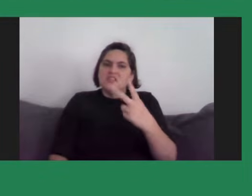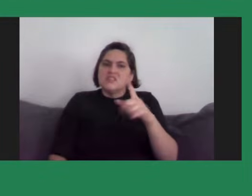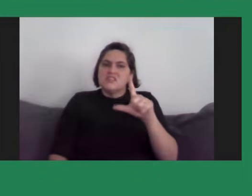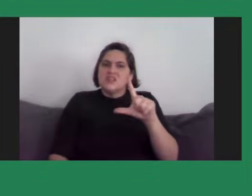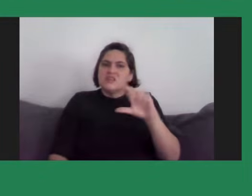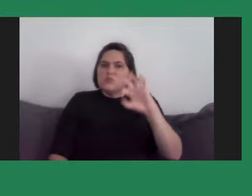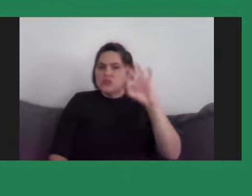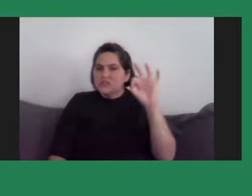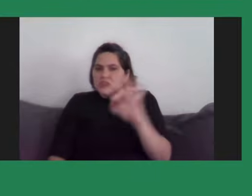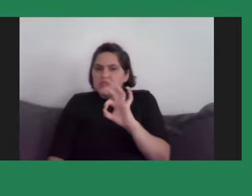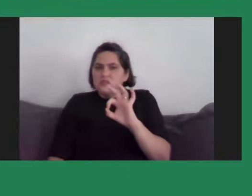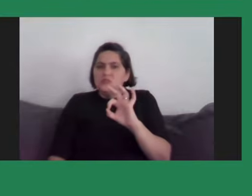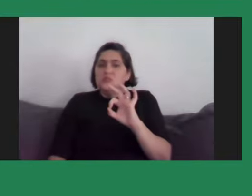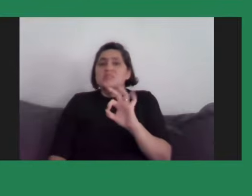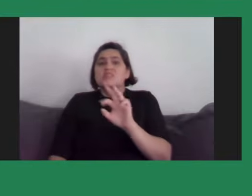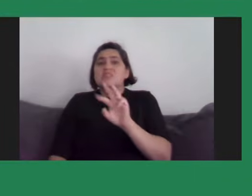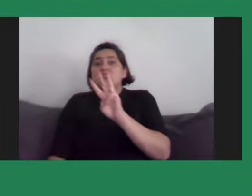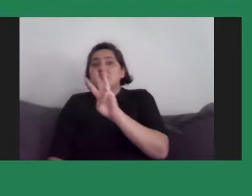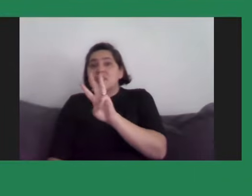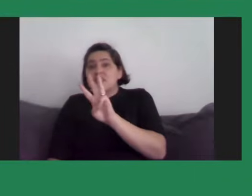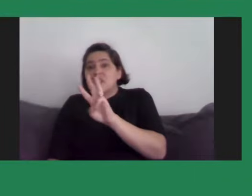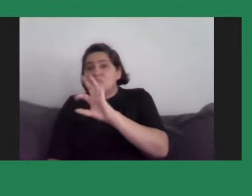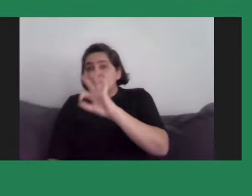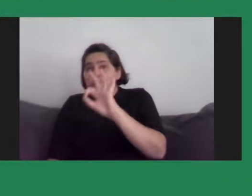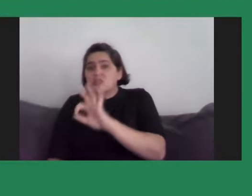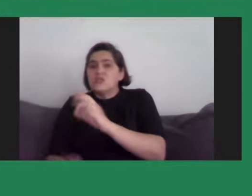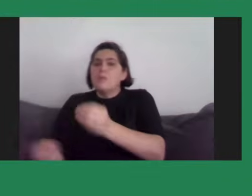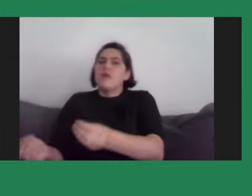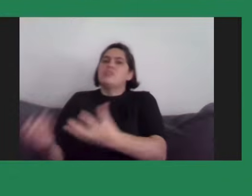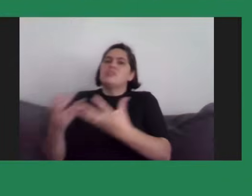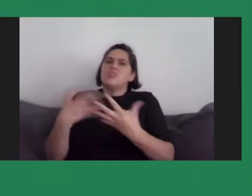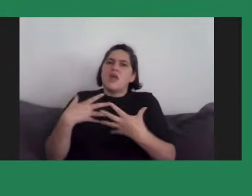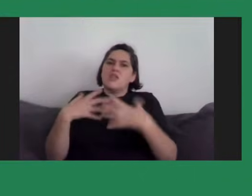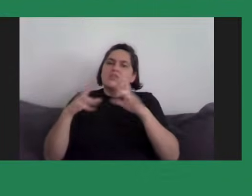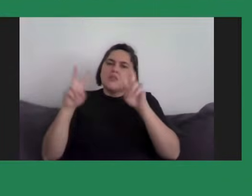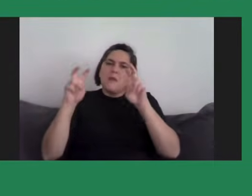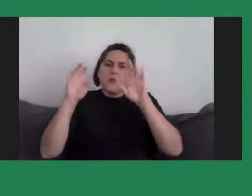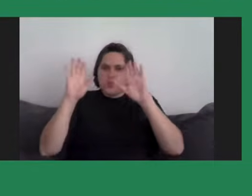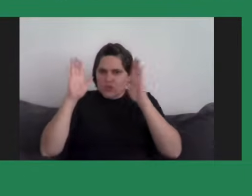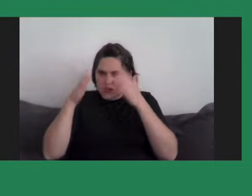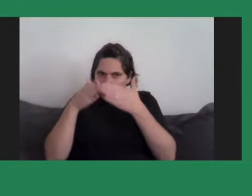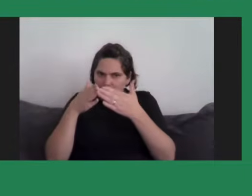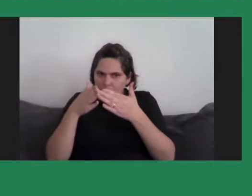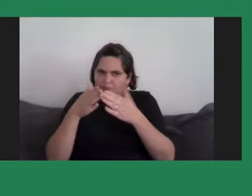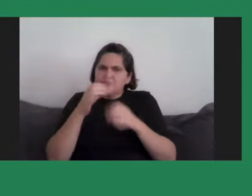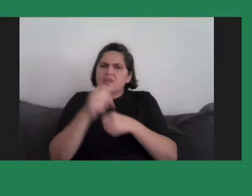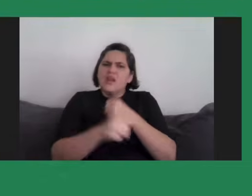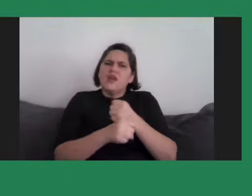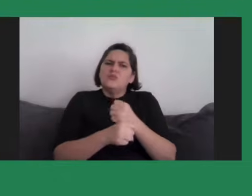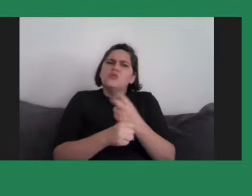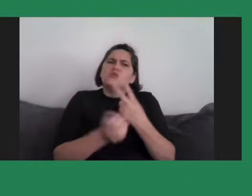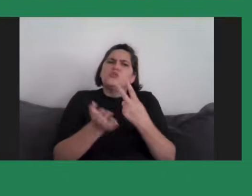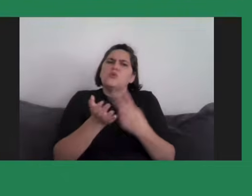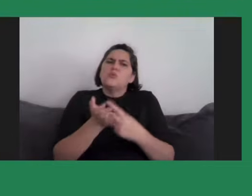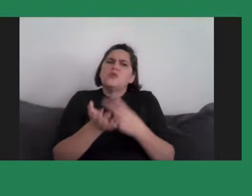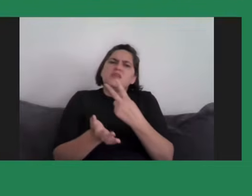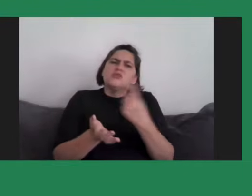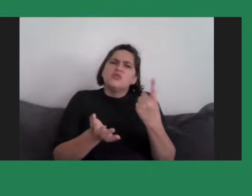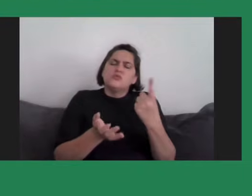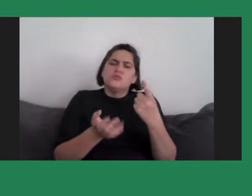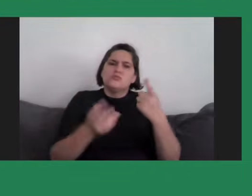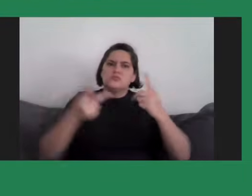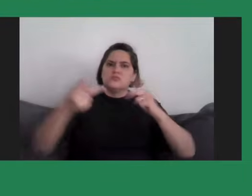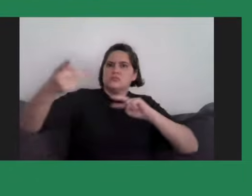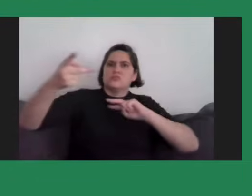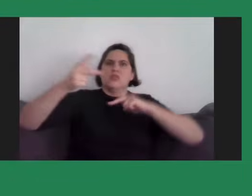la derivación era por espectro del autismo. Y en el 2021, en esta revisión, se vio que hubo un vuelco